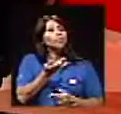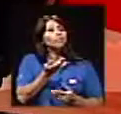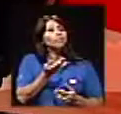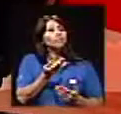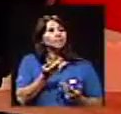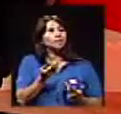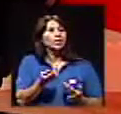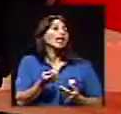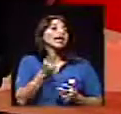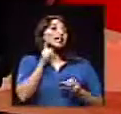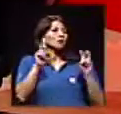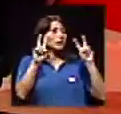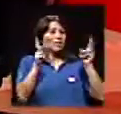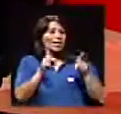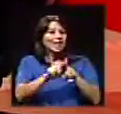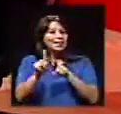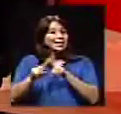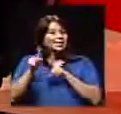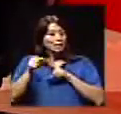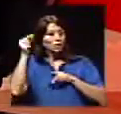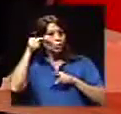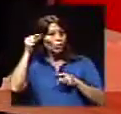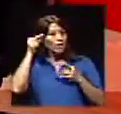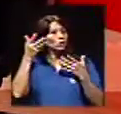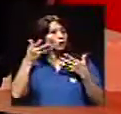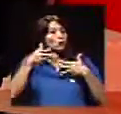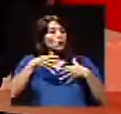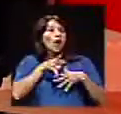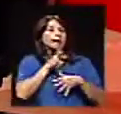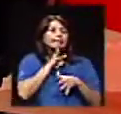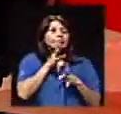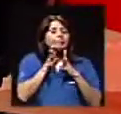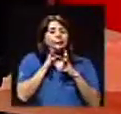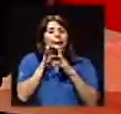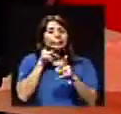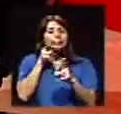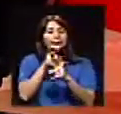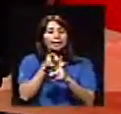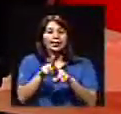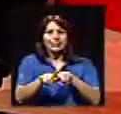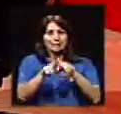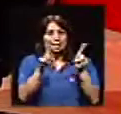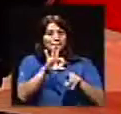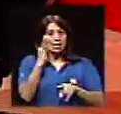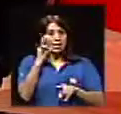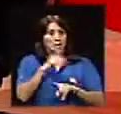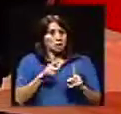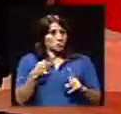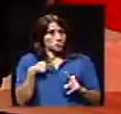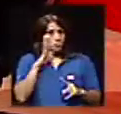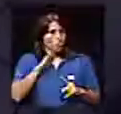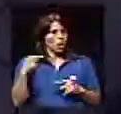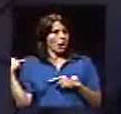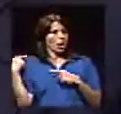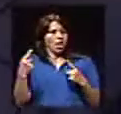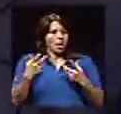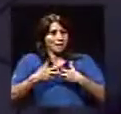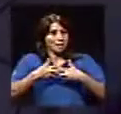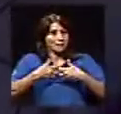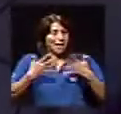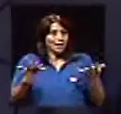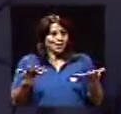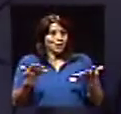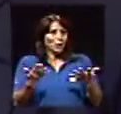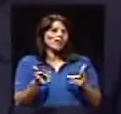que distintos gobiernos lo han asumido de distinta manera, pero sin ser yo empresario, y nunca lo seré para fortuna de